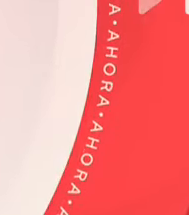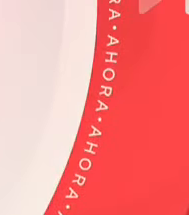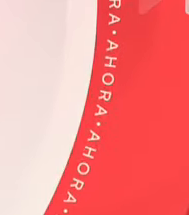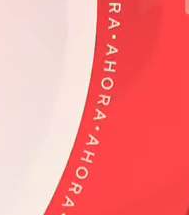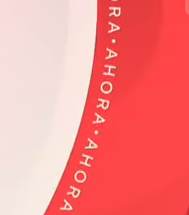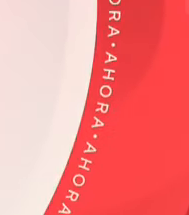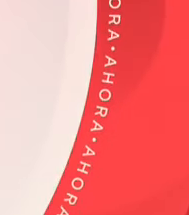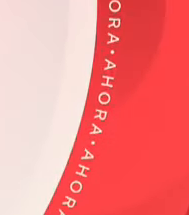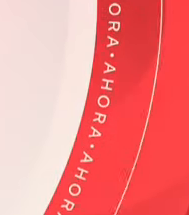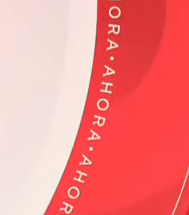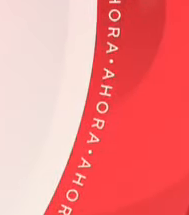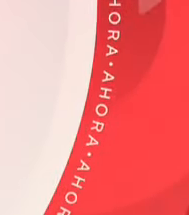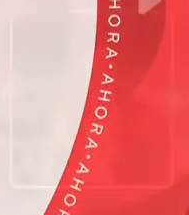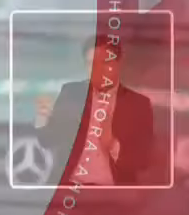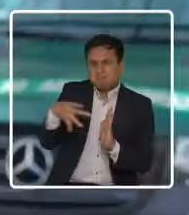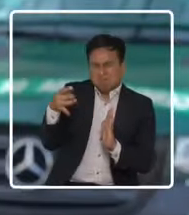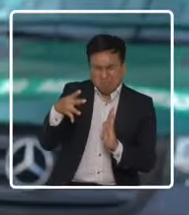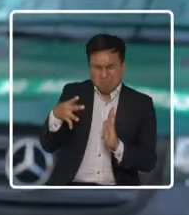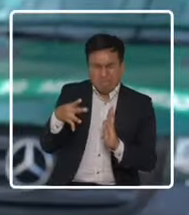ahora.